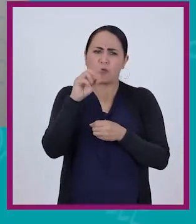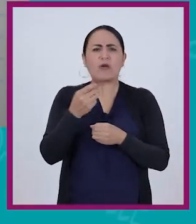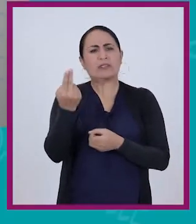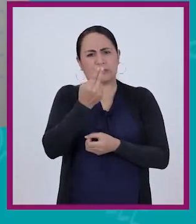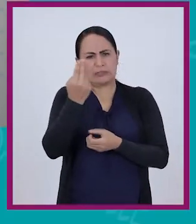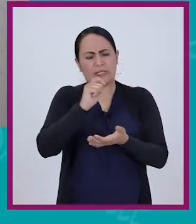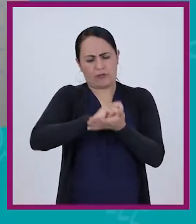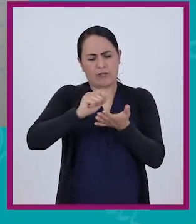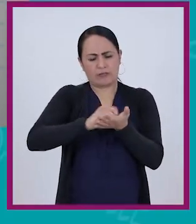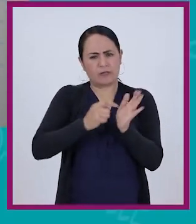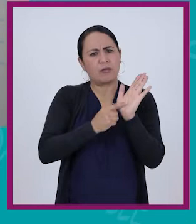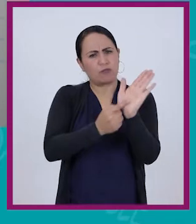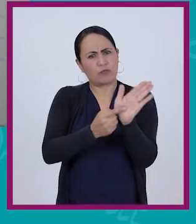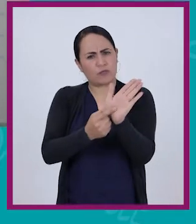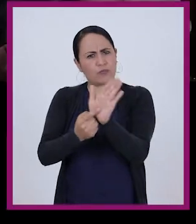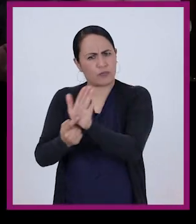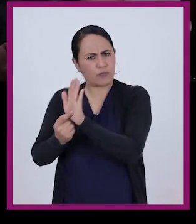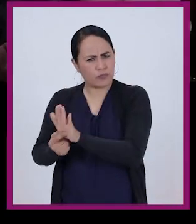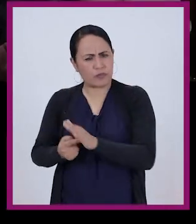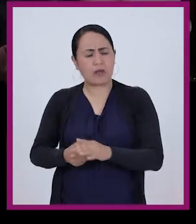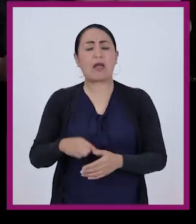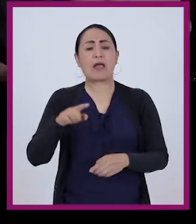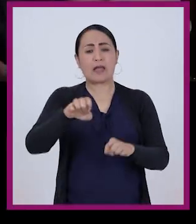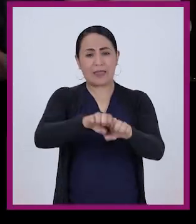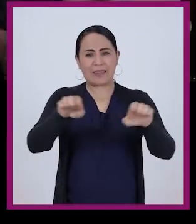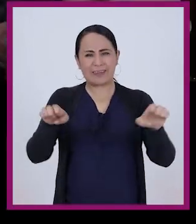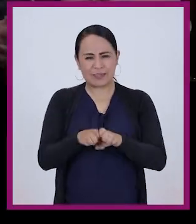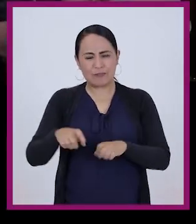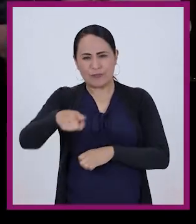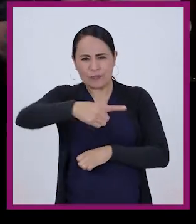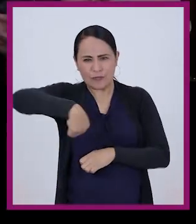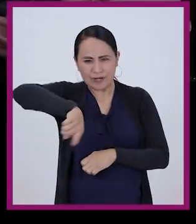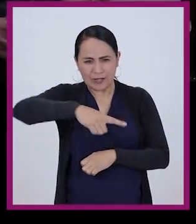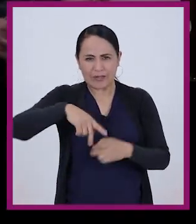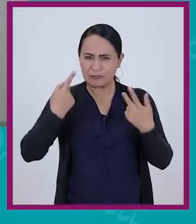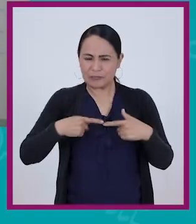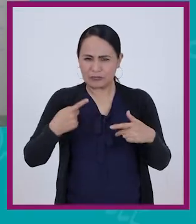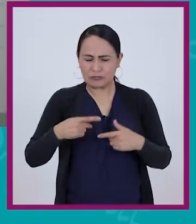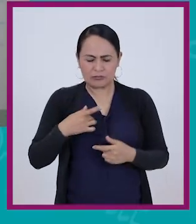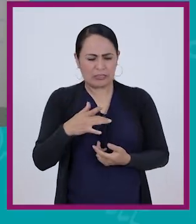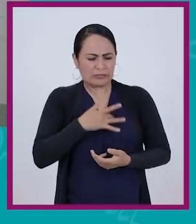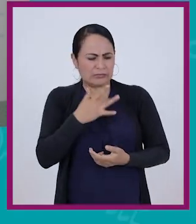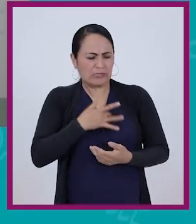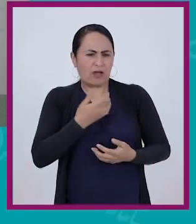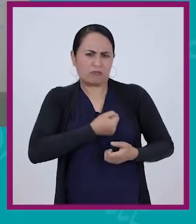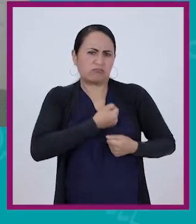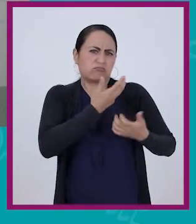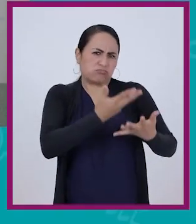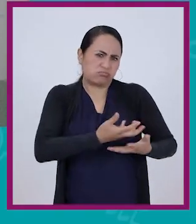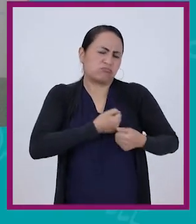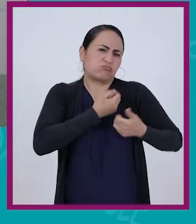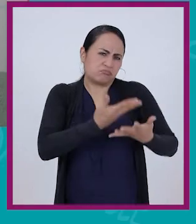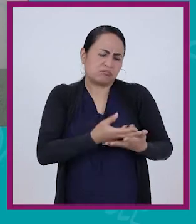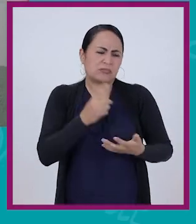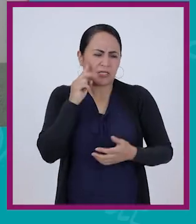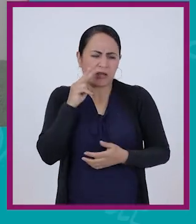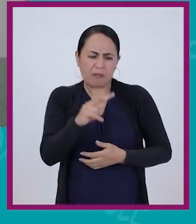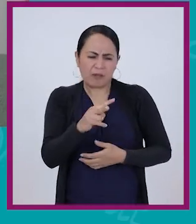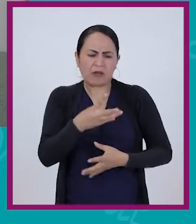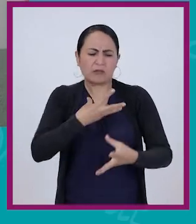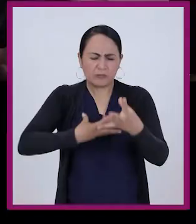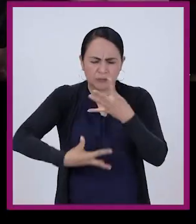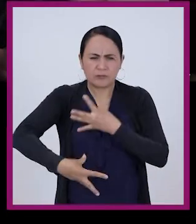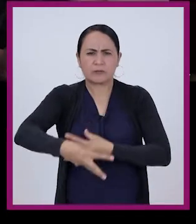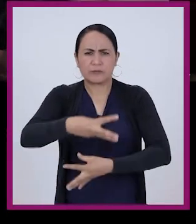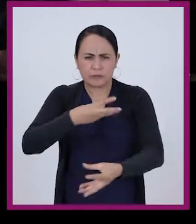deben estar enterados de los acuerdos. Se pueden poner por escrito. Los miembros del equipo deben gestionar sus